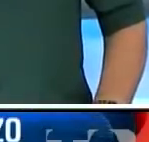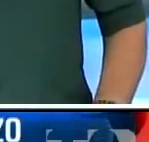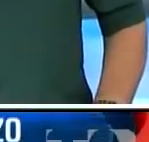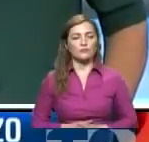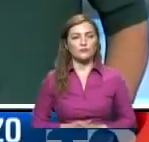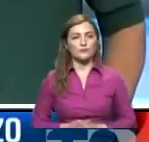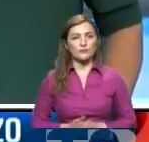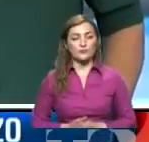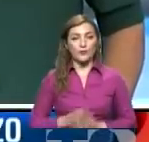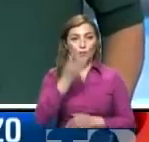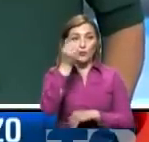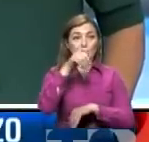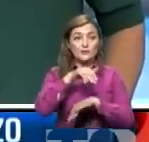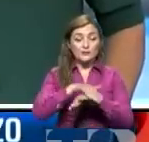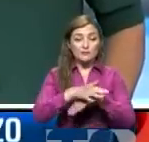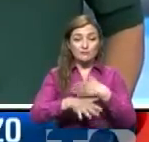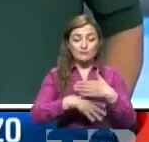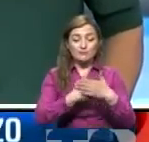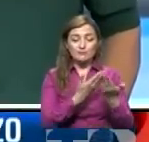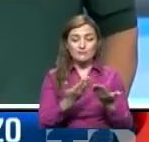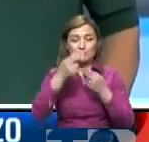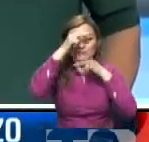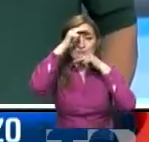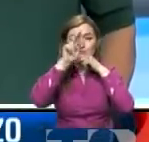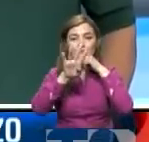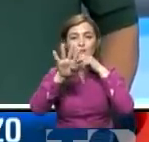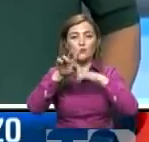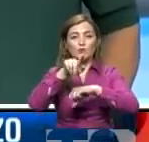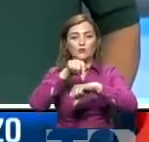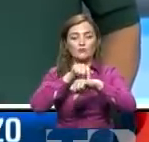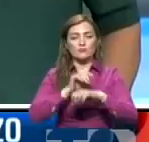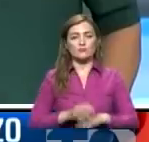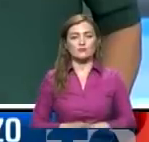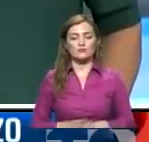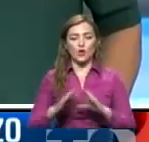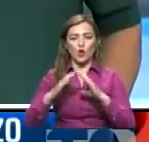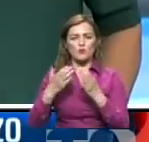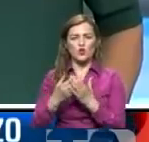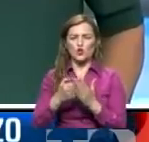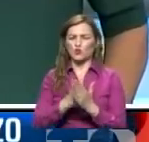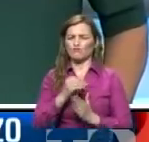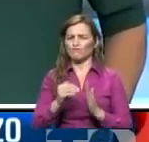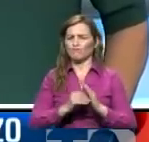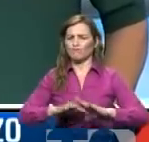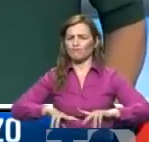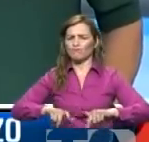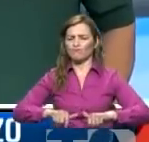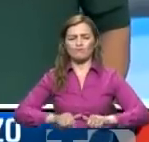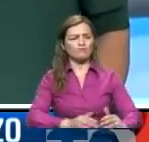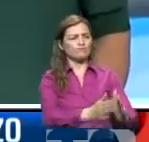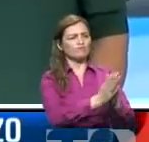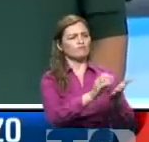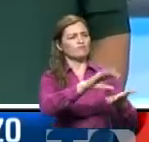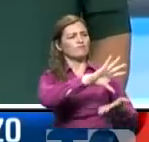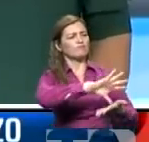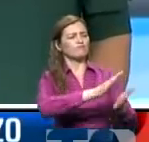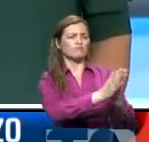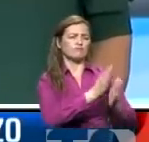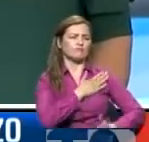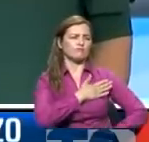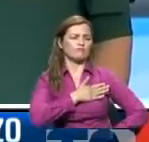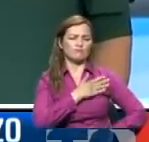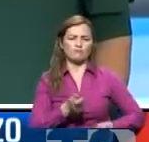¿Qué tal? Muy buenas tardes con todos. Bienvenidos a 24 horas. La Comisión Anticorrupción pide a la Asamblea Nacional investigar la supuesta entrega de